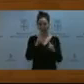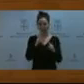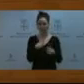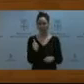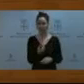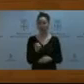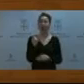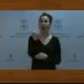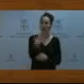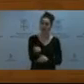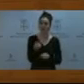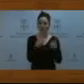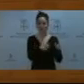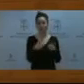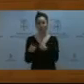conservacionistas.